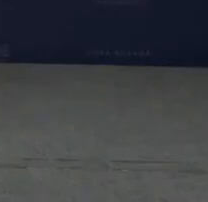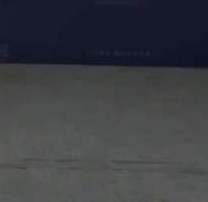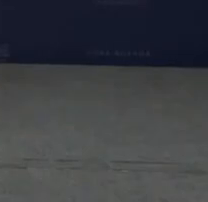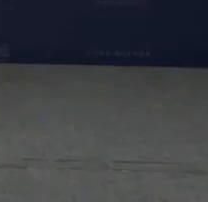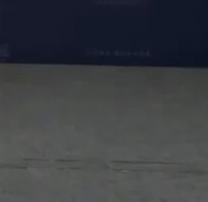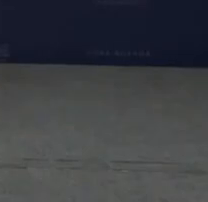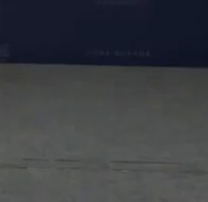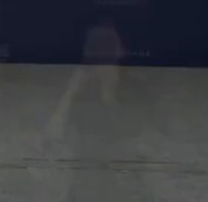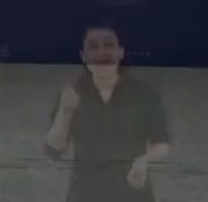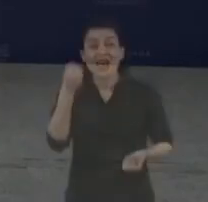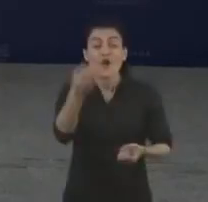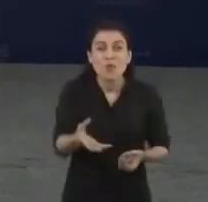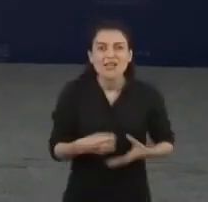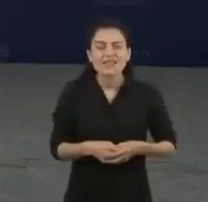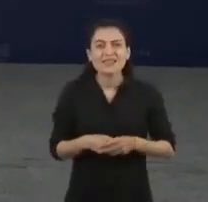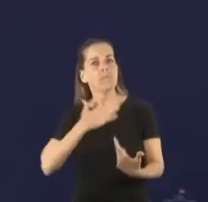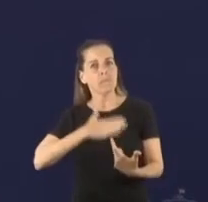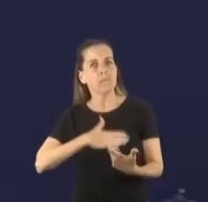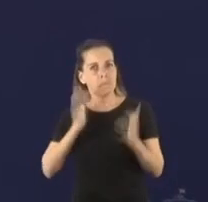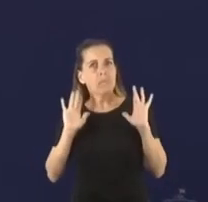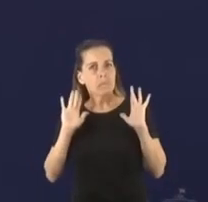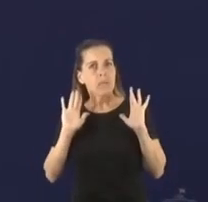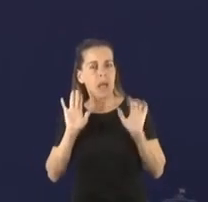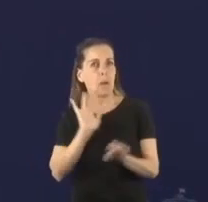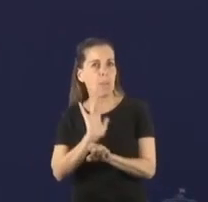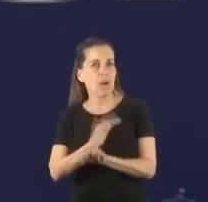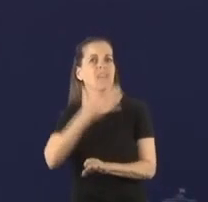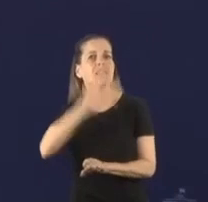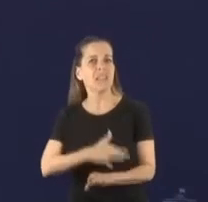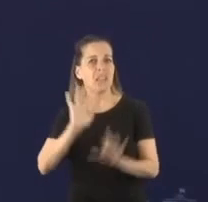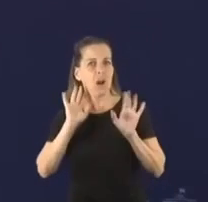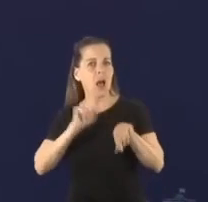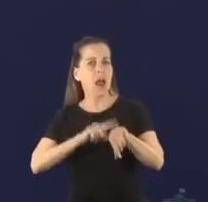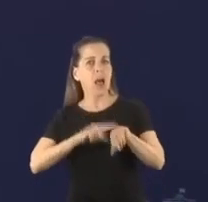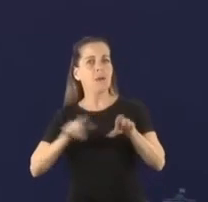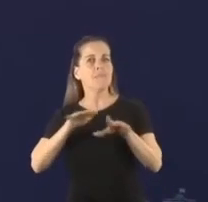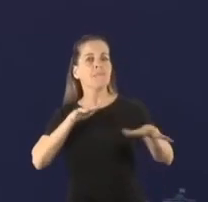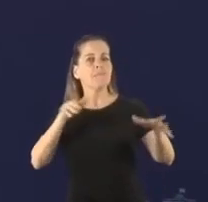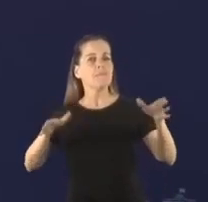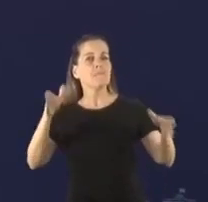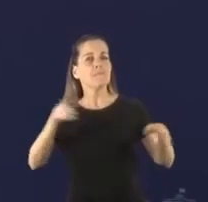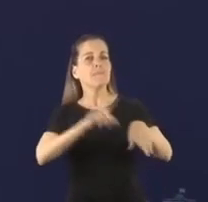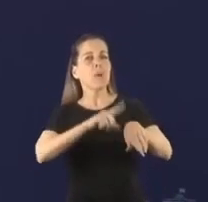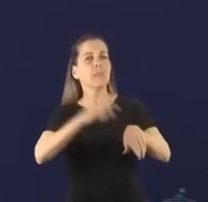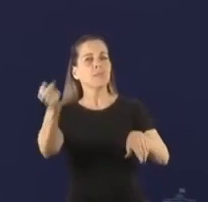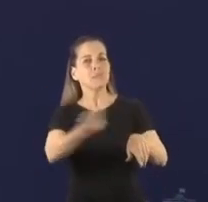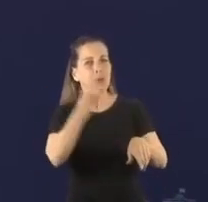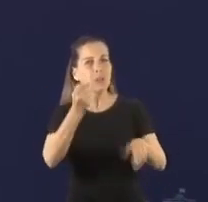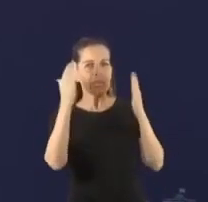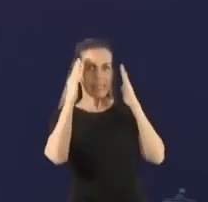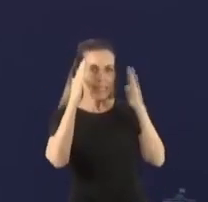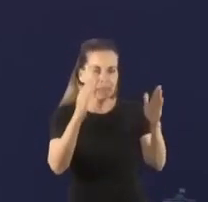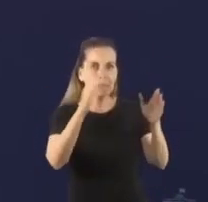Llena de satisfacción que se haya entendido que efectivamente llegó el tiempo del ciudadano y no de, o quedó